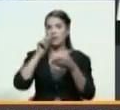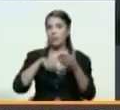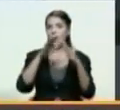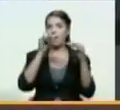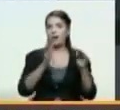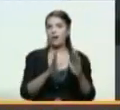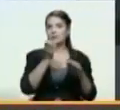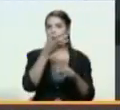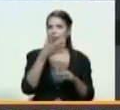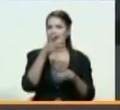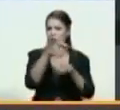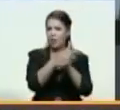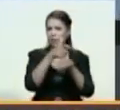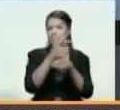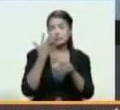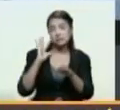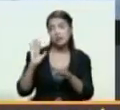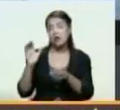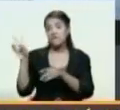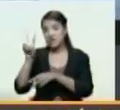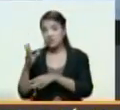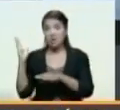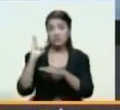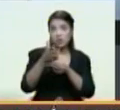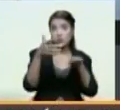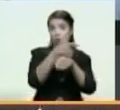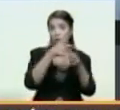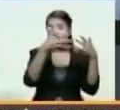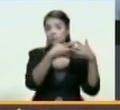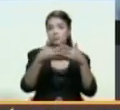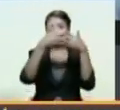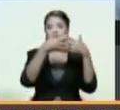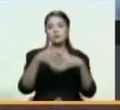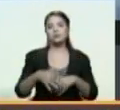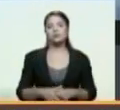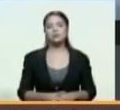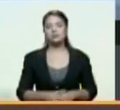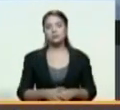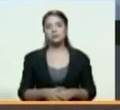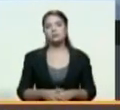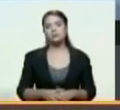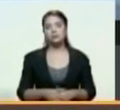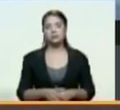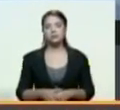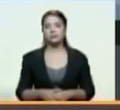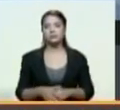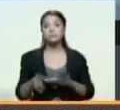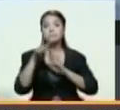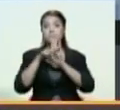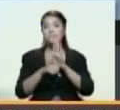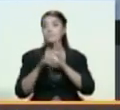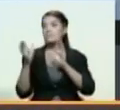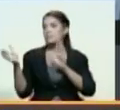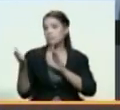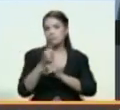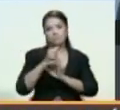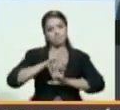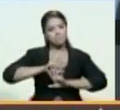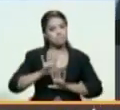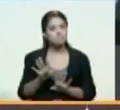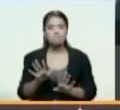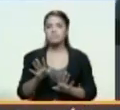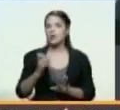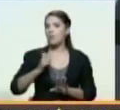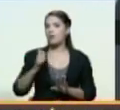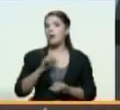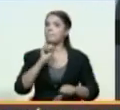¿Se buscaría alguna sanción de parte de Venezuela hacia el gobierno de los Estados Unidos? Estamos estudiando, tomaremos todas las medidas que estén a nuestro alcance, en todos los ámbitos